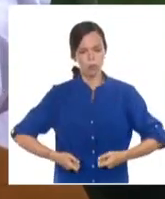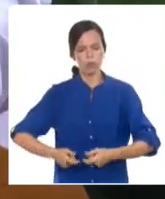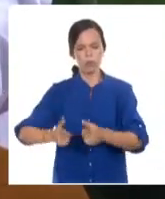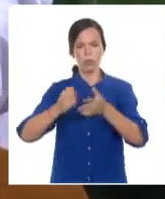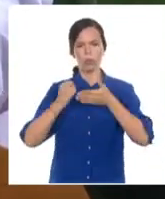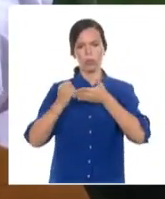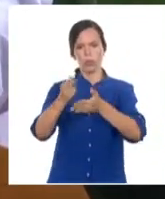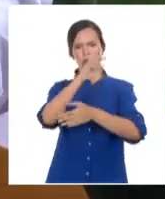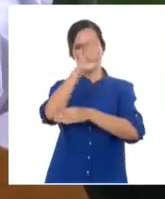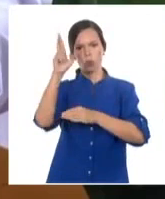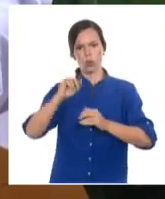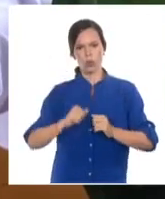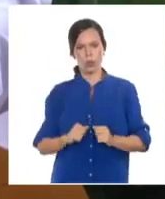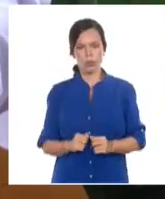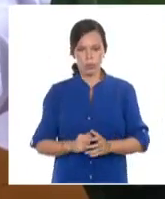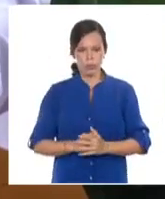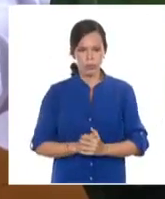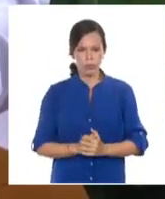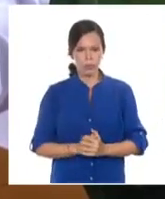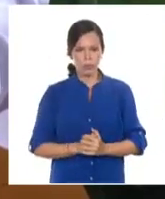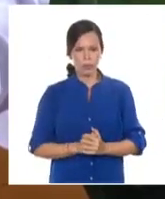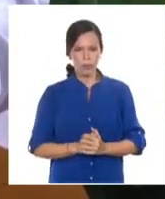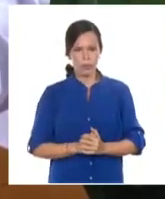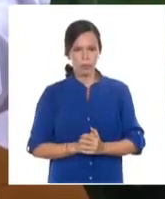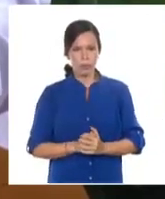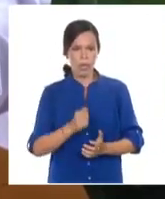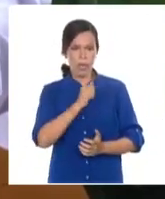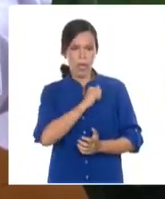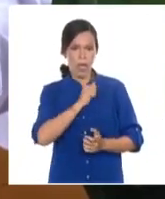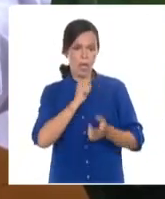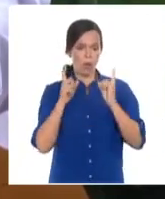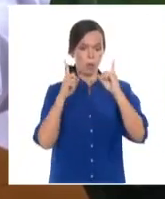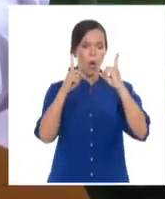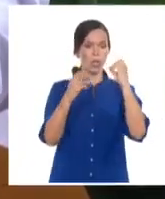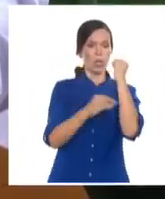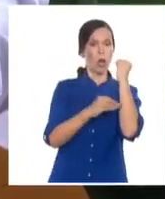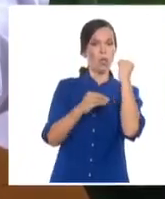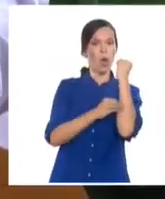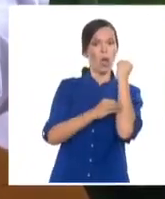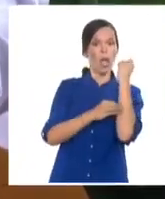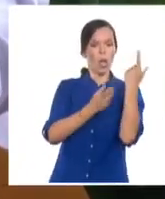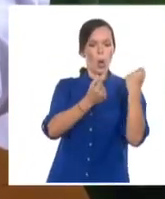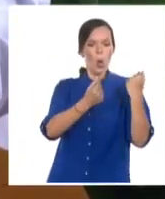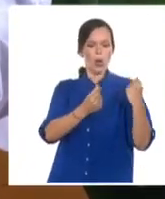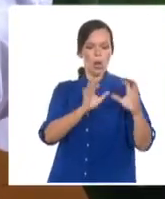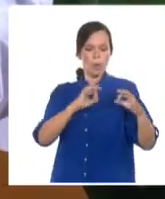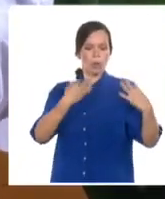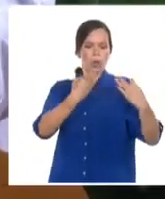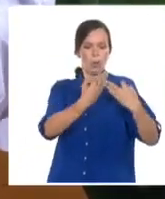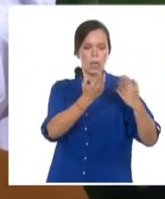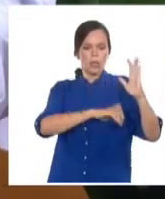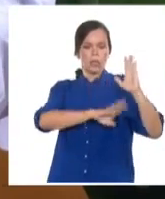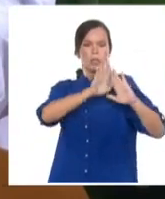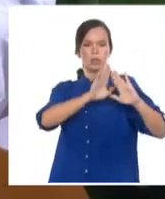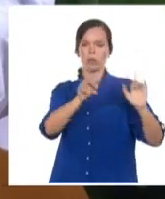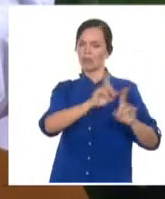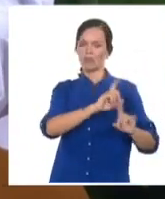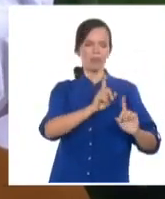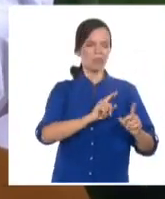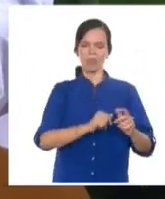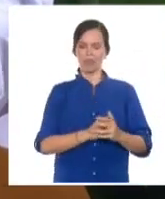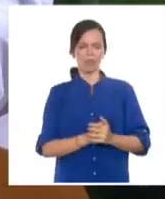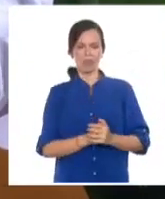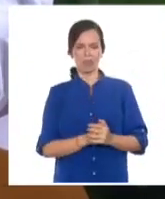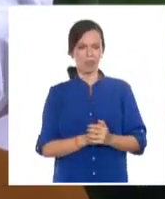accionar político una forma de incrementar el poder económico personal o de la clase económica de determinada todo